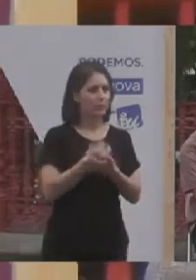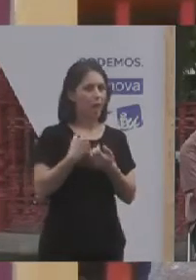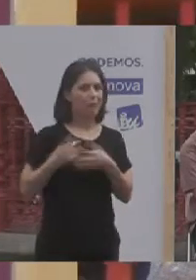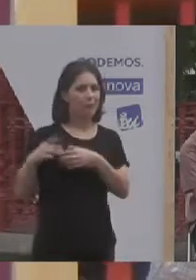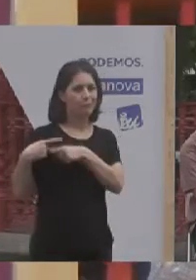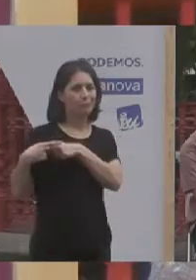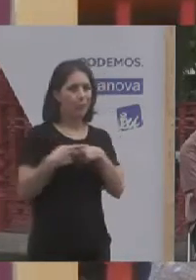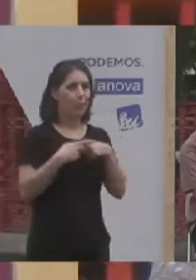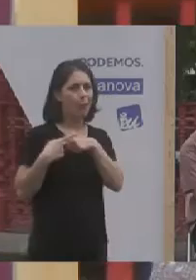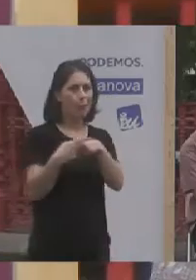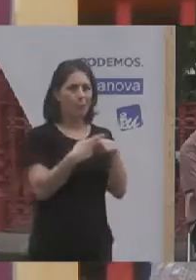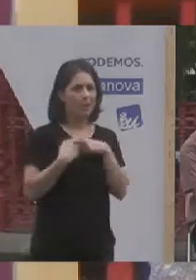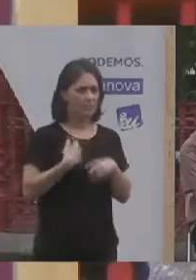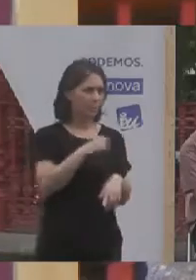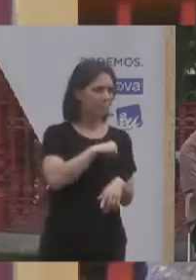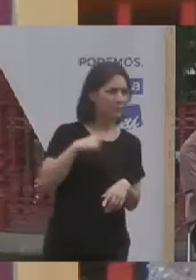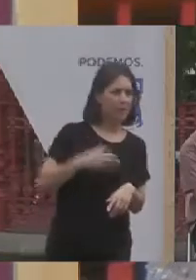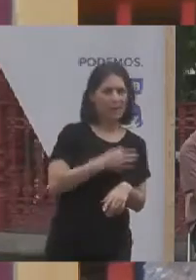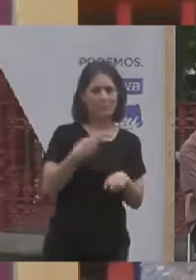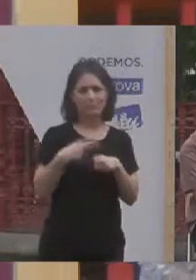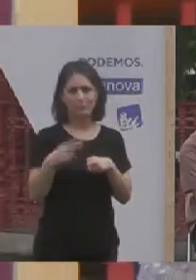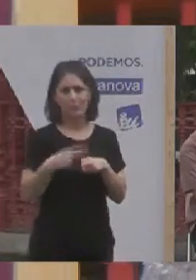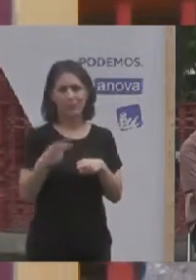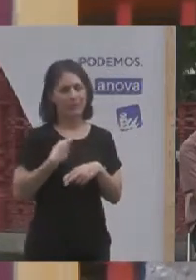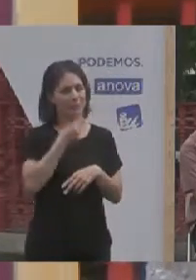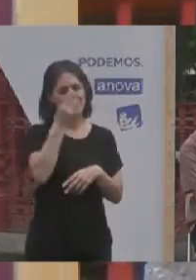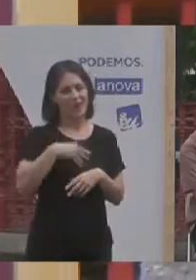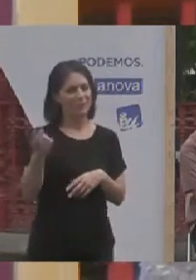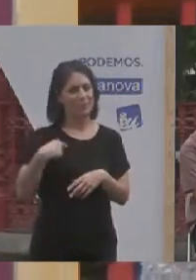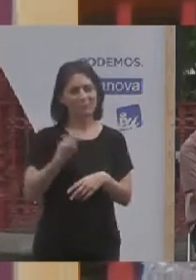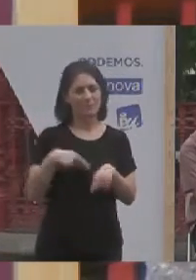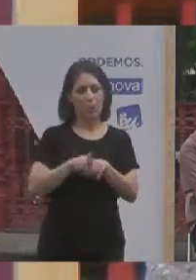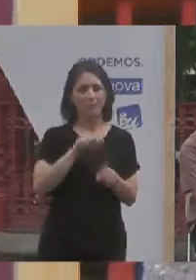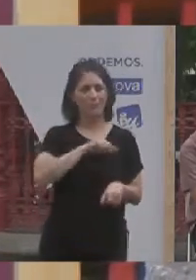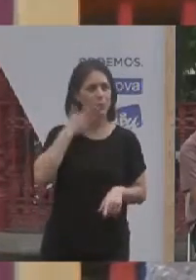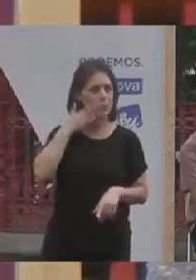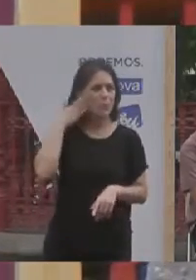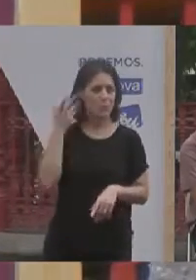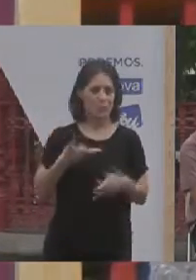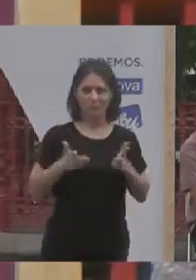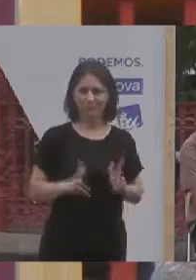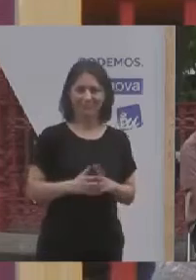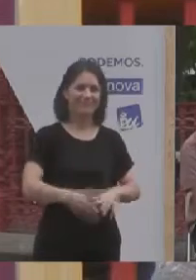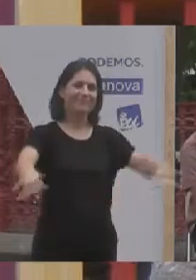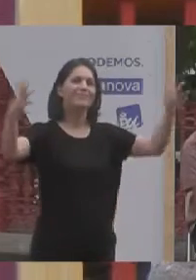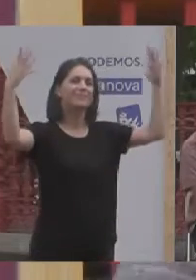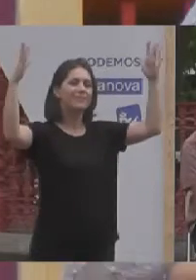no persoal e no político son maravillosos e que é un orgullo estar aquí sentada con eles e con elas.